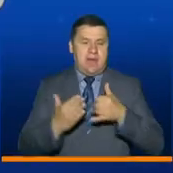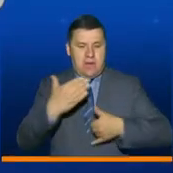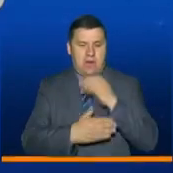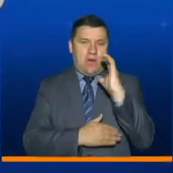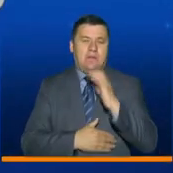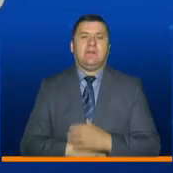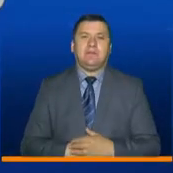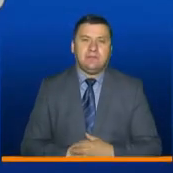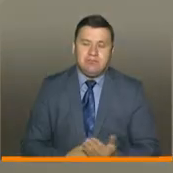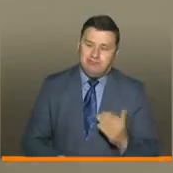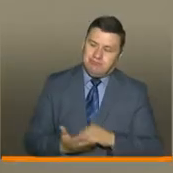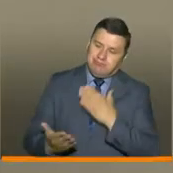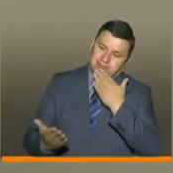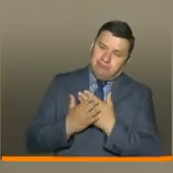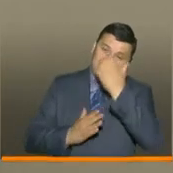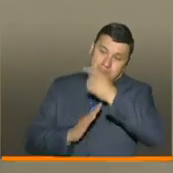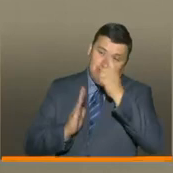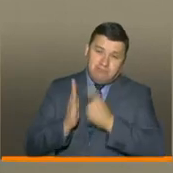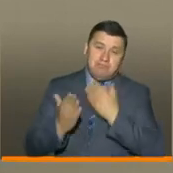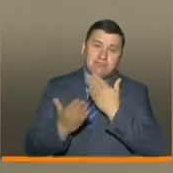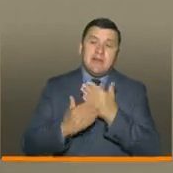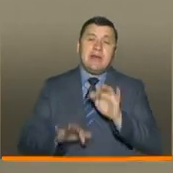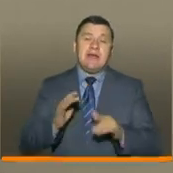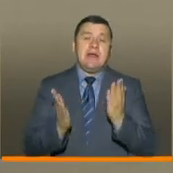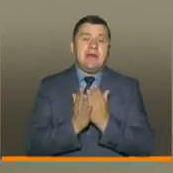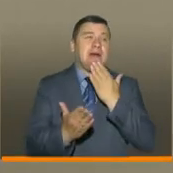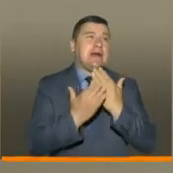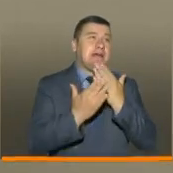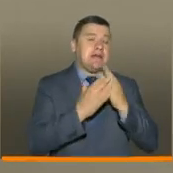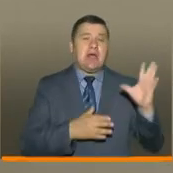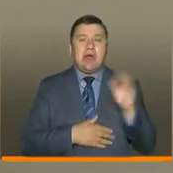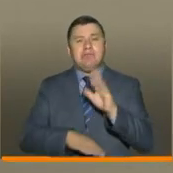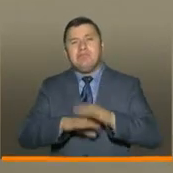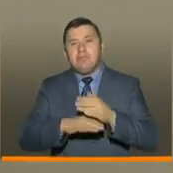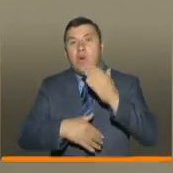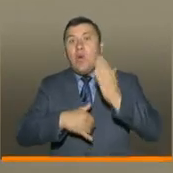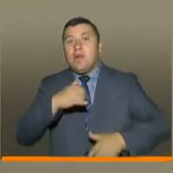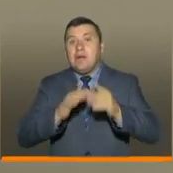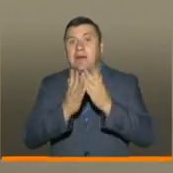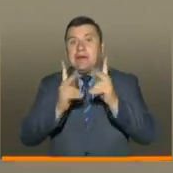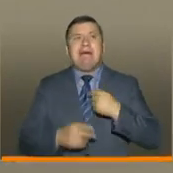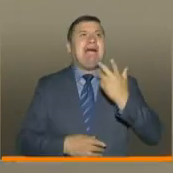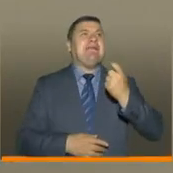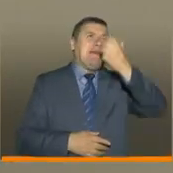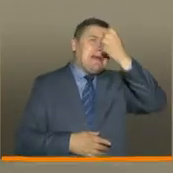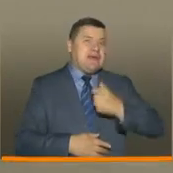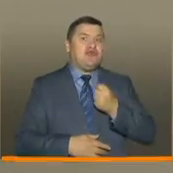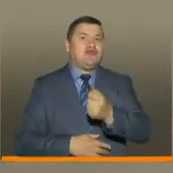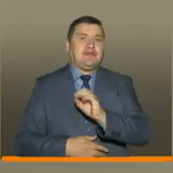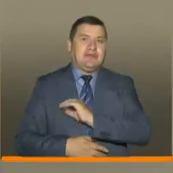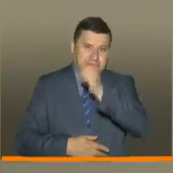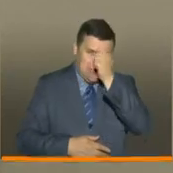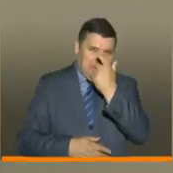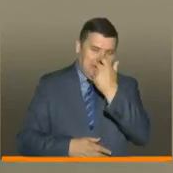país. Nuevamente un agradecimiento al ICFES, a todos los secretarios de Educación, un llamado para los últimos estudiantes que nos restan de prueba Saber Pro, que serán este fin de